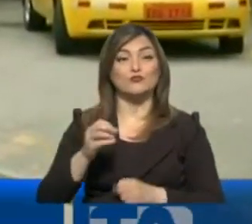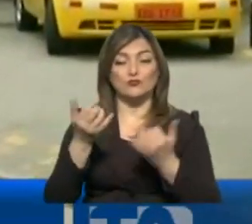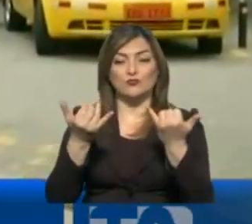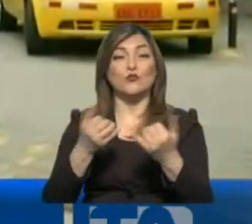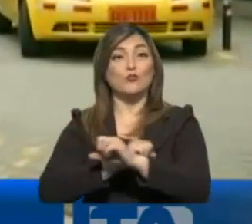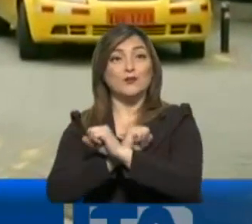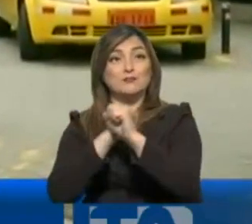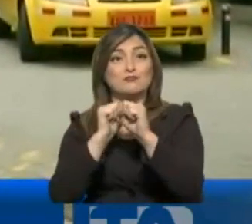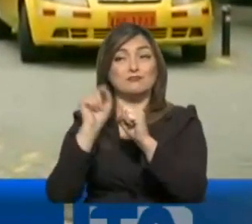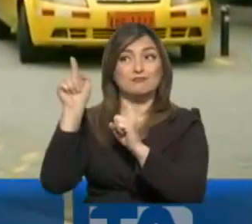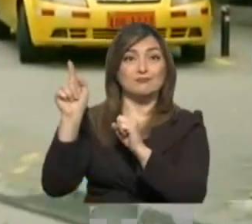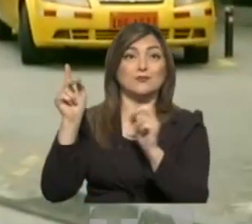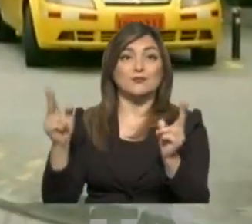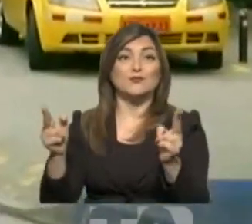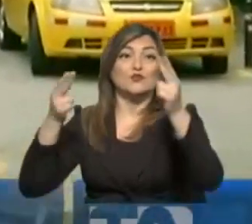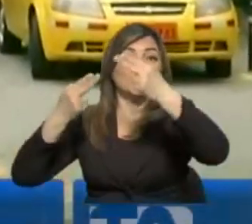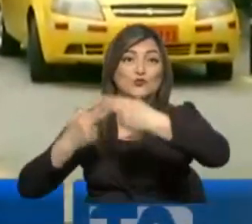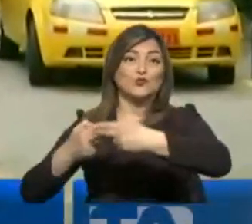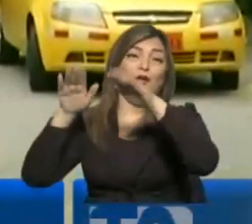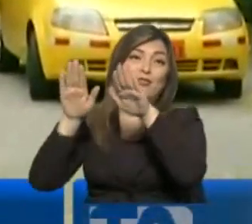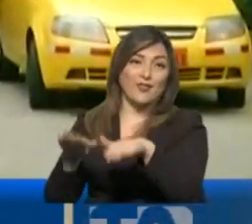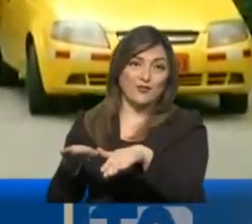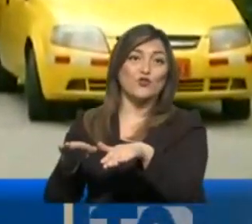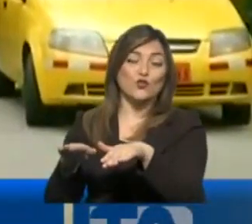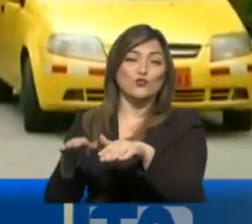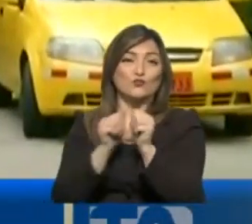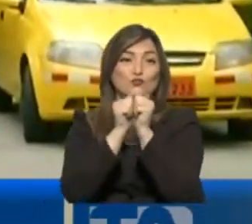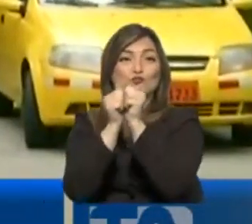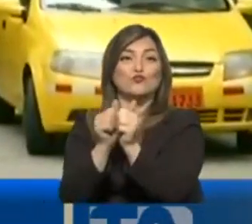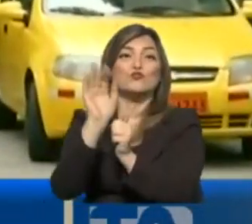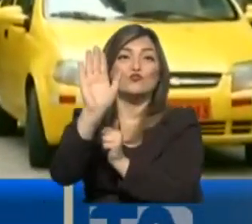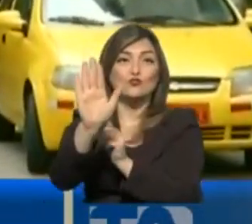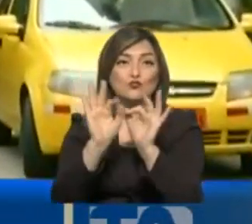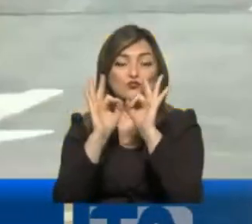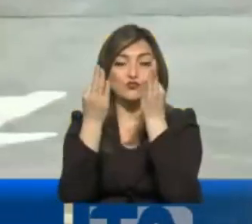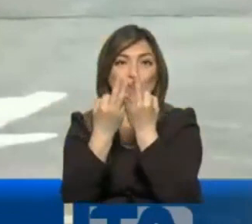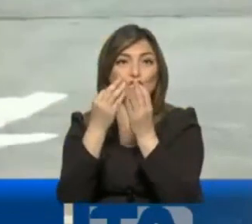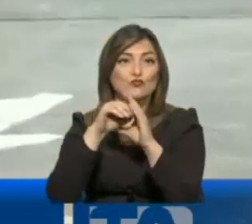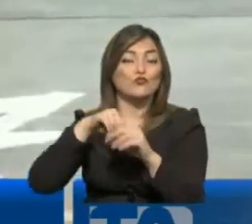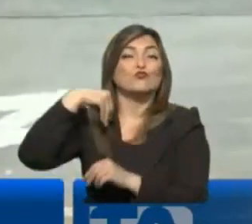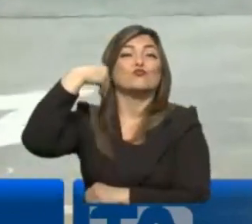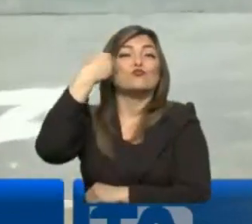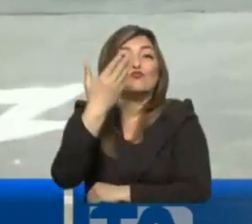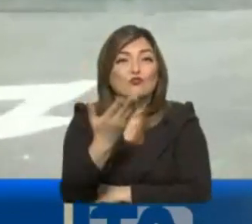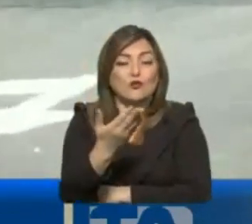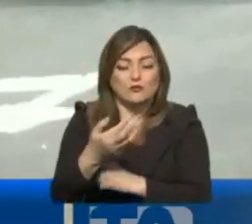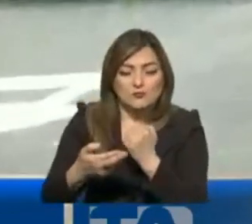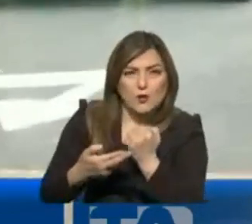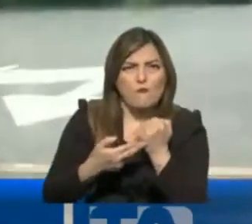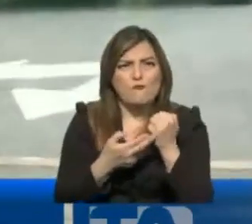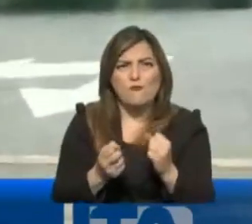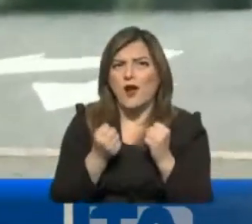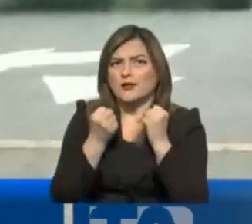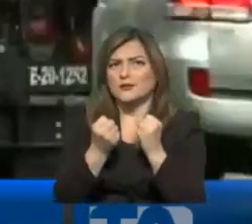de la mañana todavía permanece dentro de este hotel en compañía de su familia, mientras en los exteriores se refuerza la